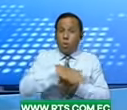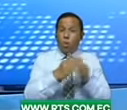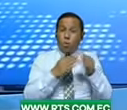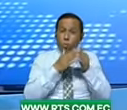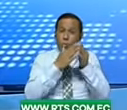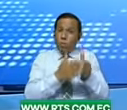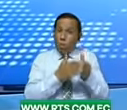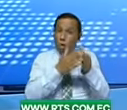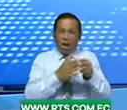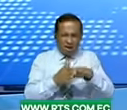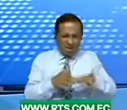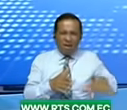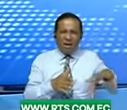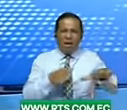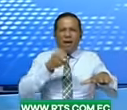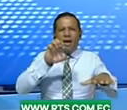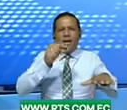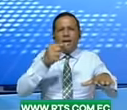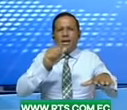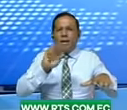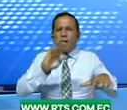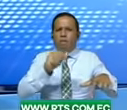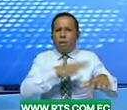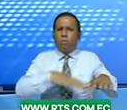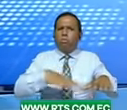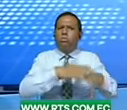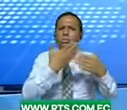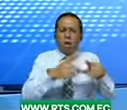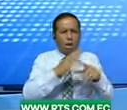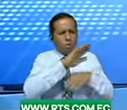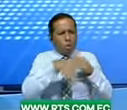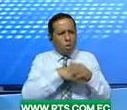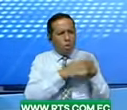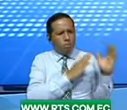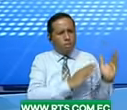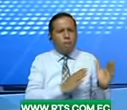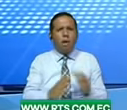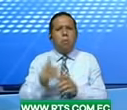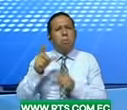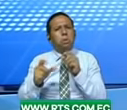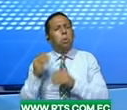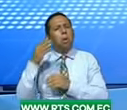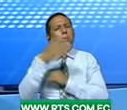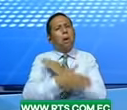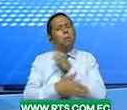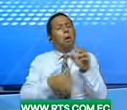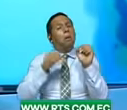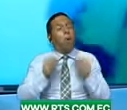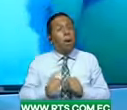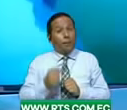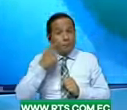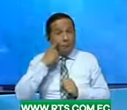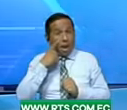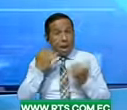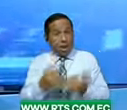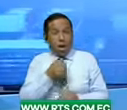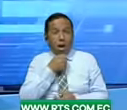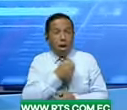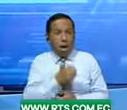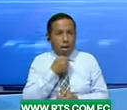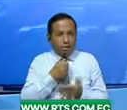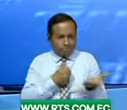están preparadas para acoger a nacionales y extranjeros. Jorge Escobar se ha desplazado a ese balneario para darnos los detalles. ¿Qué tal,